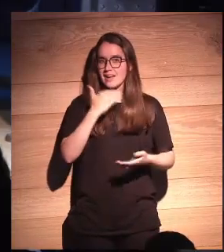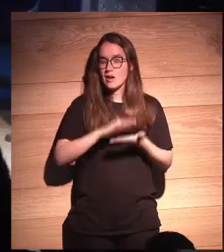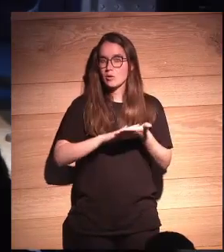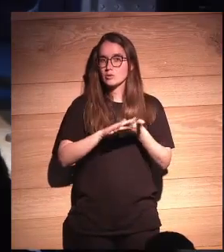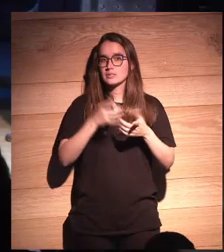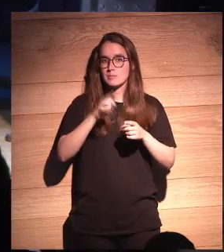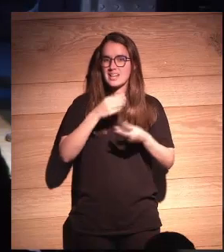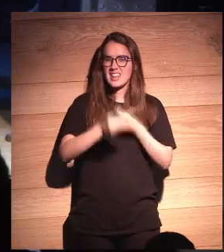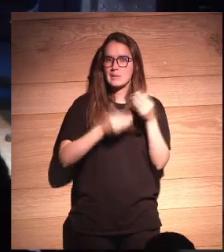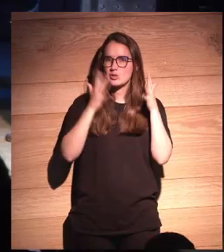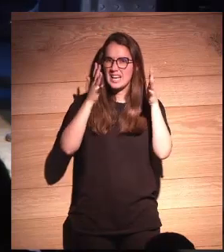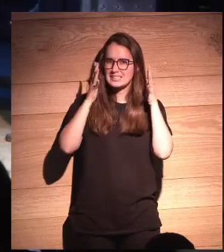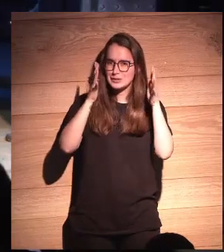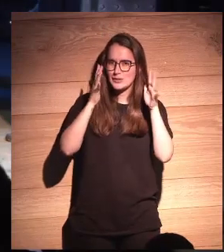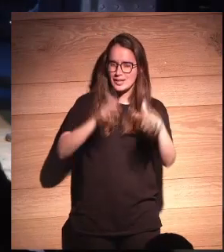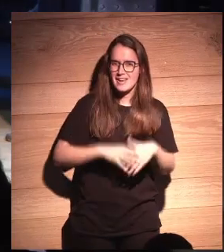hacemos asesorías, así que